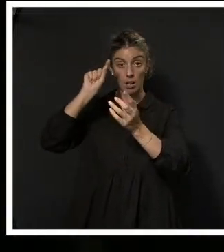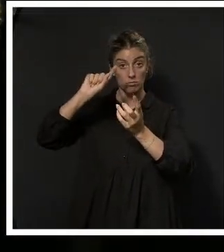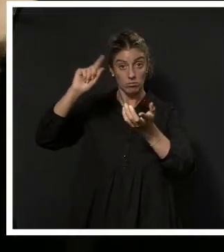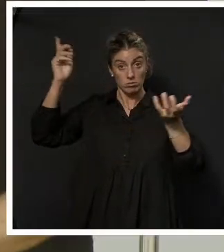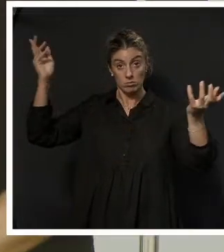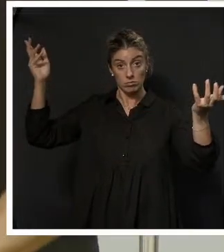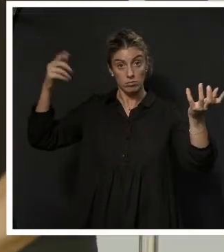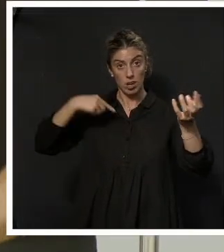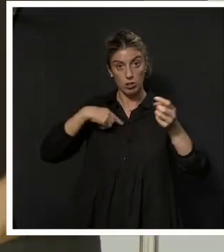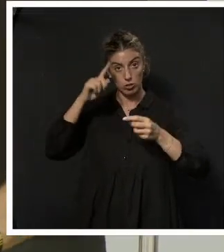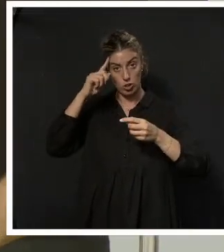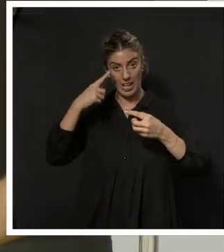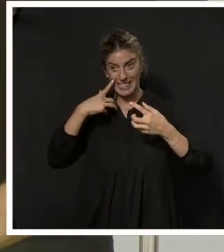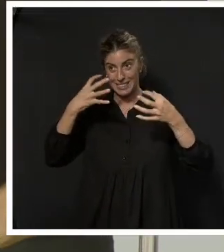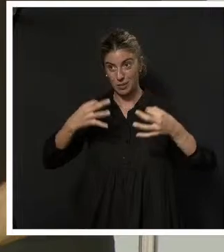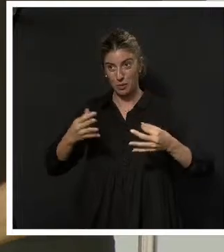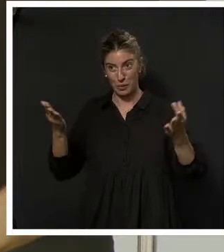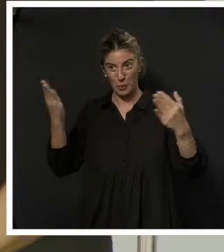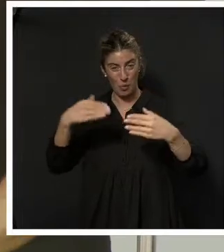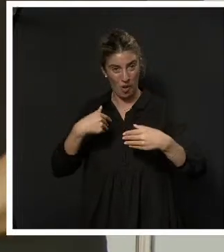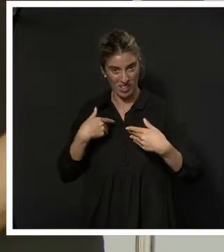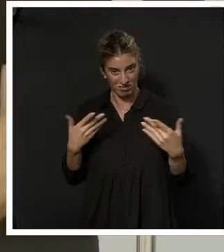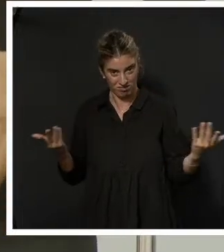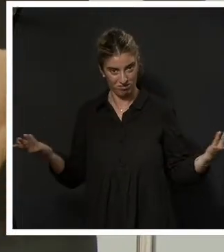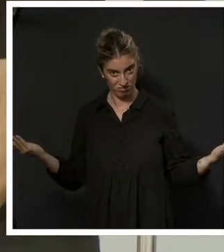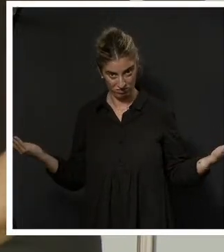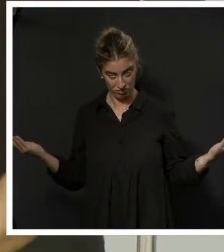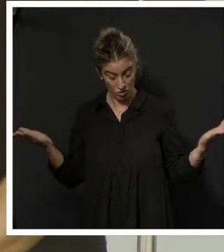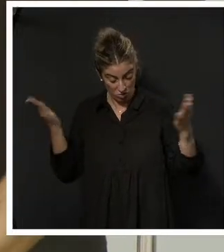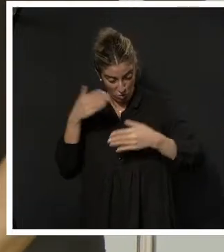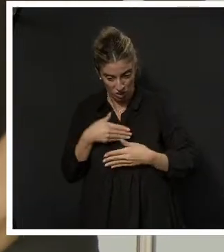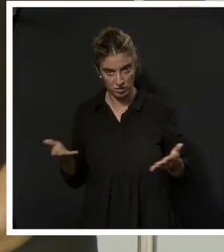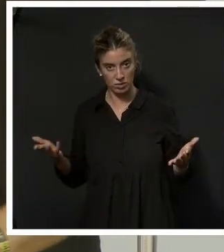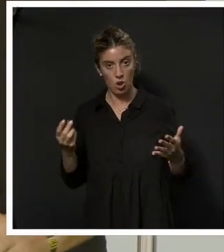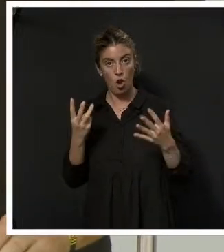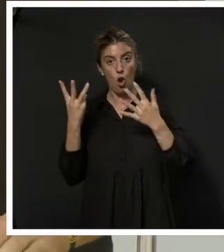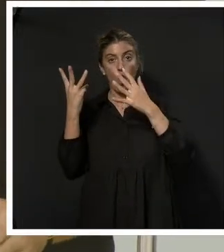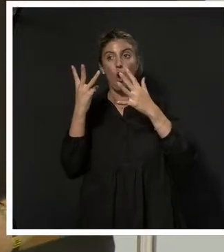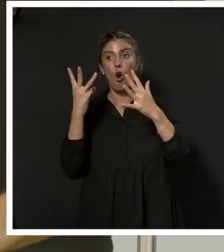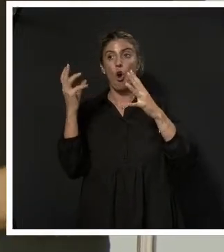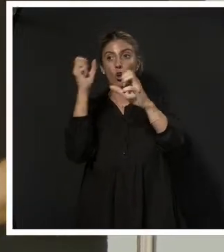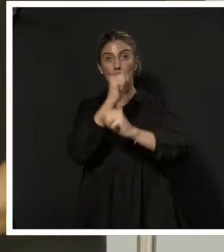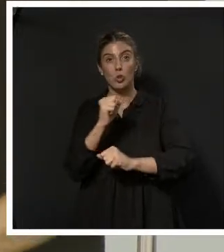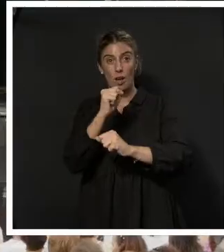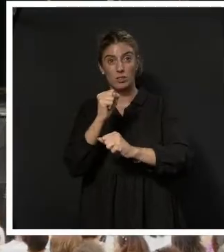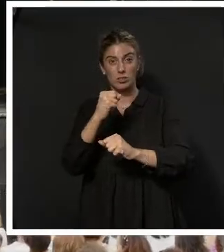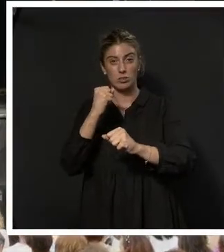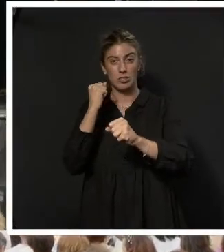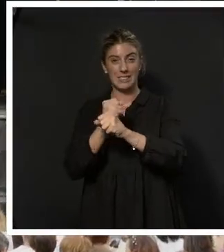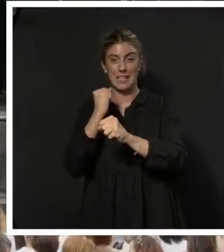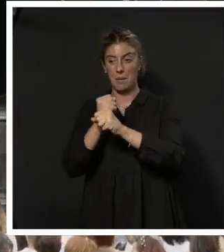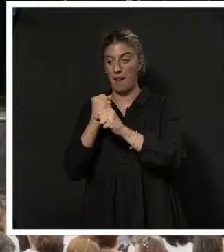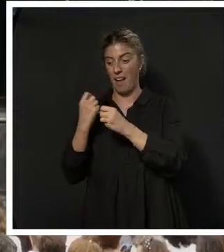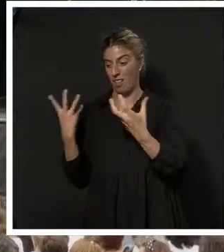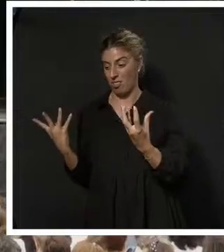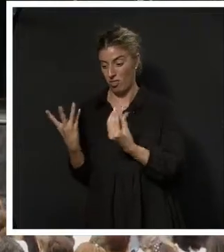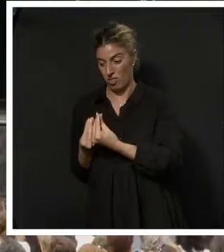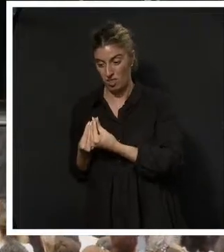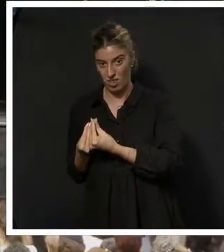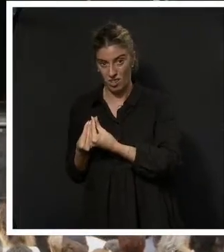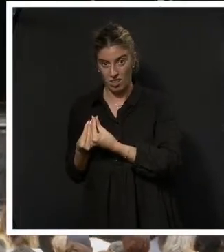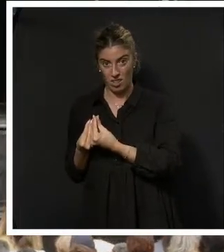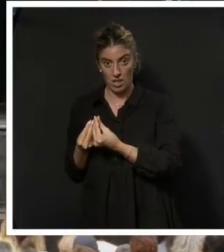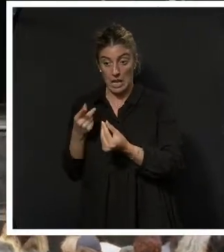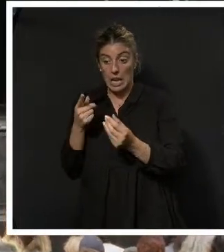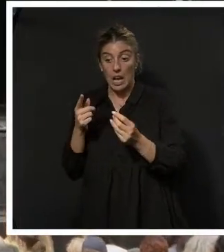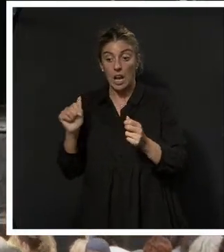sentía que no tenía seguridad de ni para seguir come o porque le daba hoy toda nuestra vallado como una persona una mangaman y eso fue pura casualidad